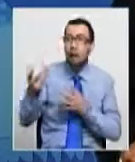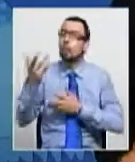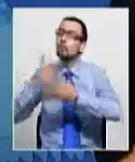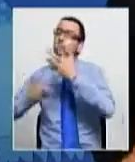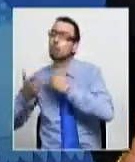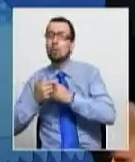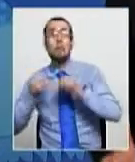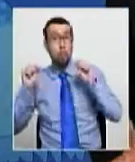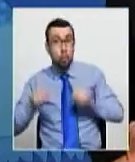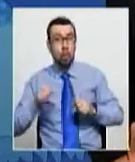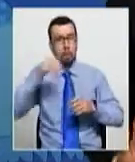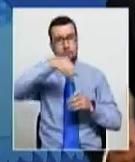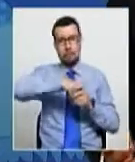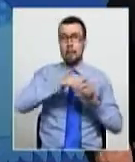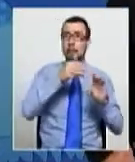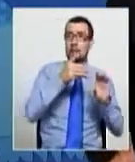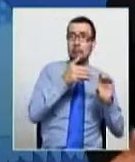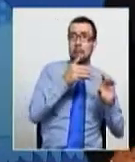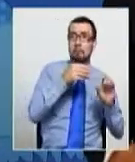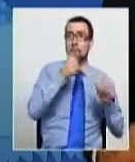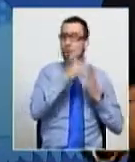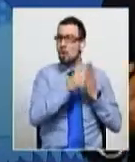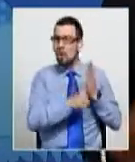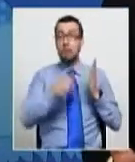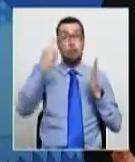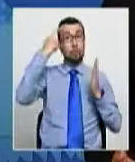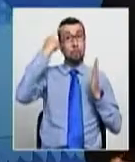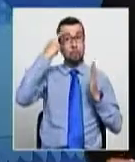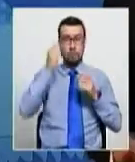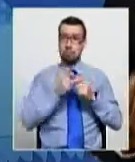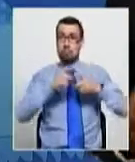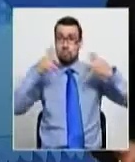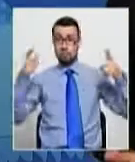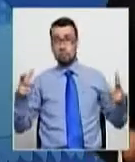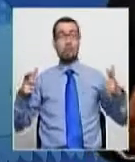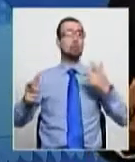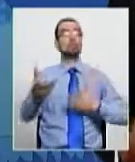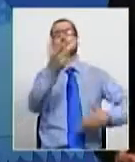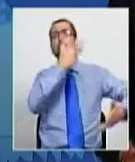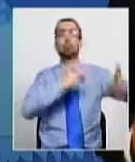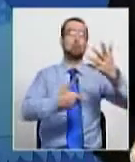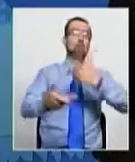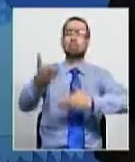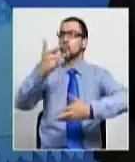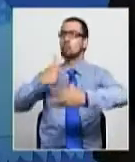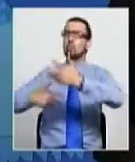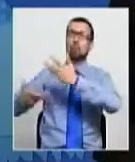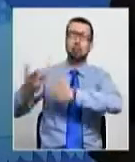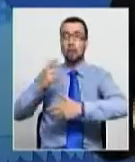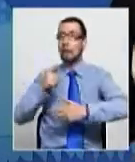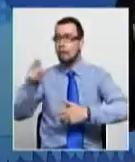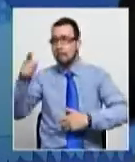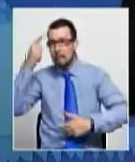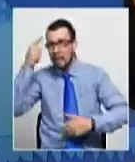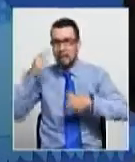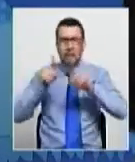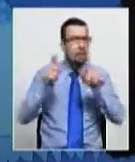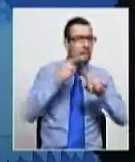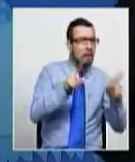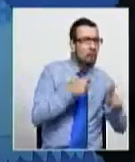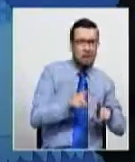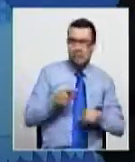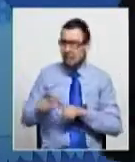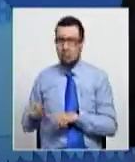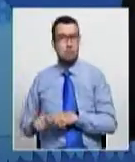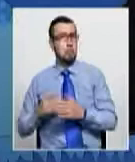espacios de opinión más grandes más abiertos más frecuentes en la que hubiera más confrontación de puntos de vista sin